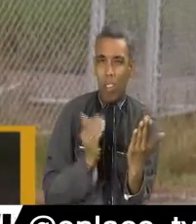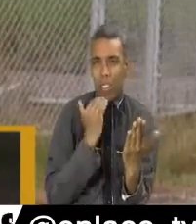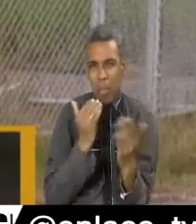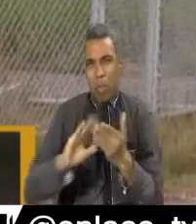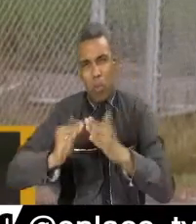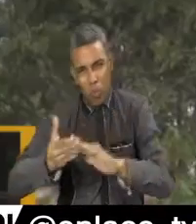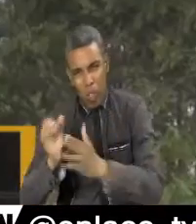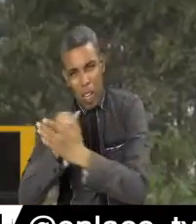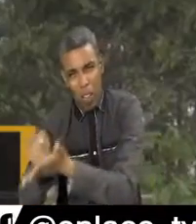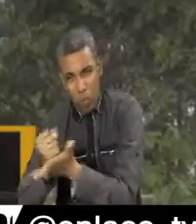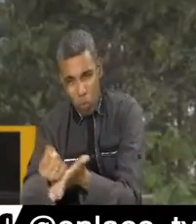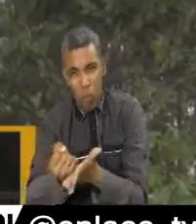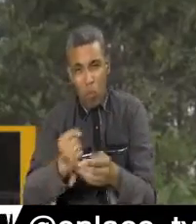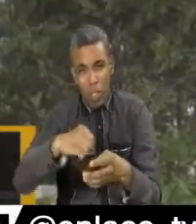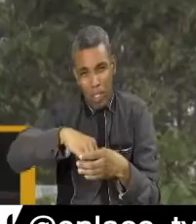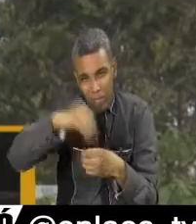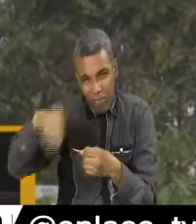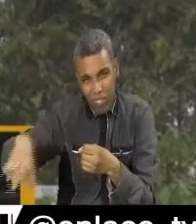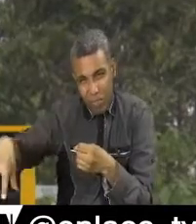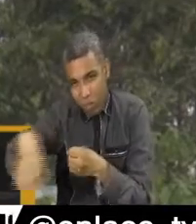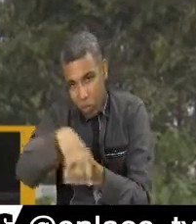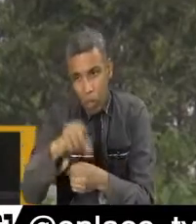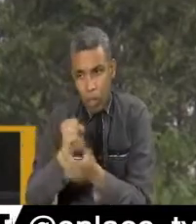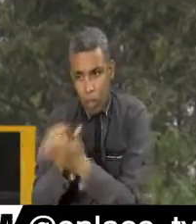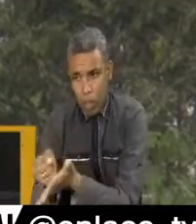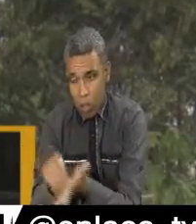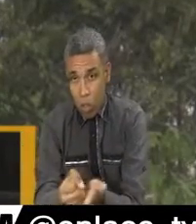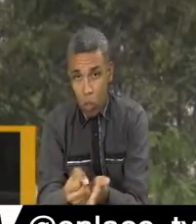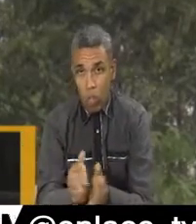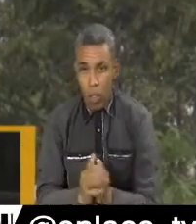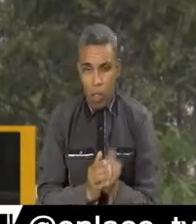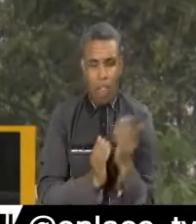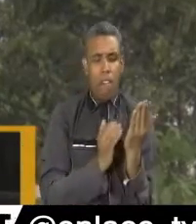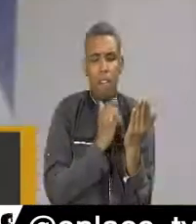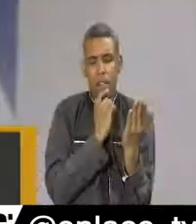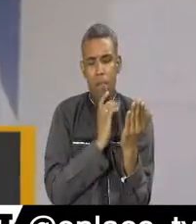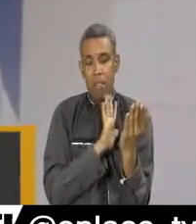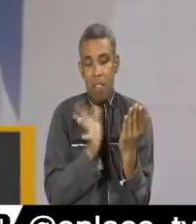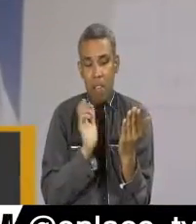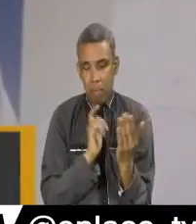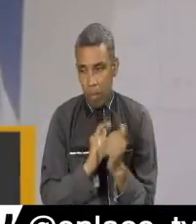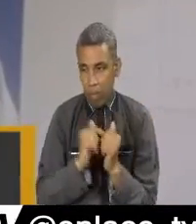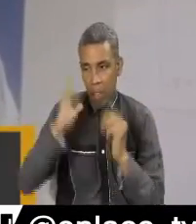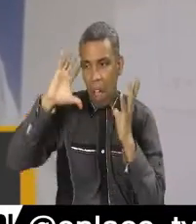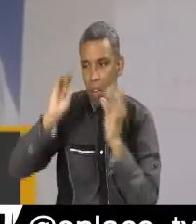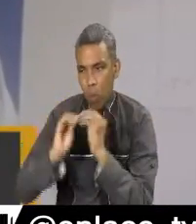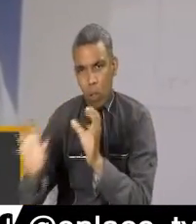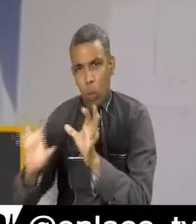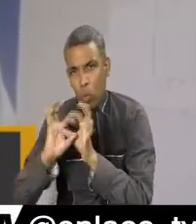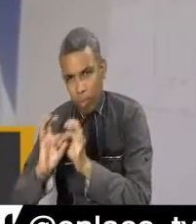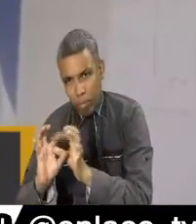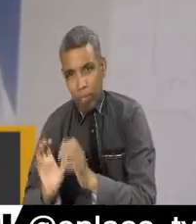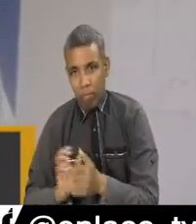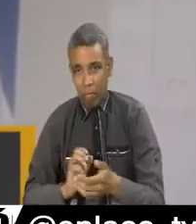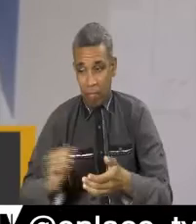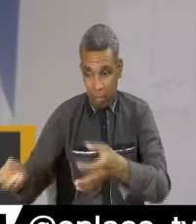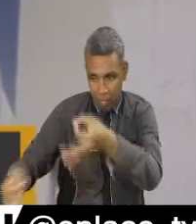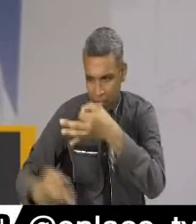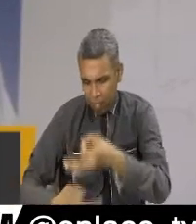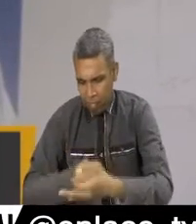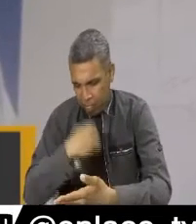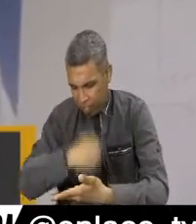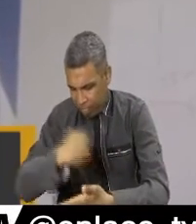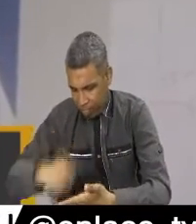las comunidades, se desarrollan convenios que surten diferentes instancias de aprobación a nivel interno para poder lograr